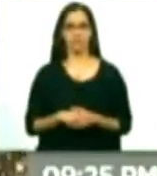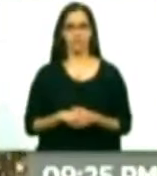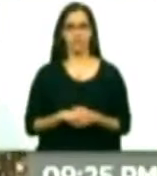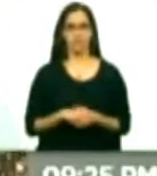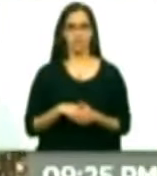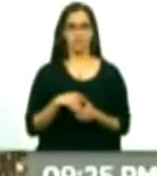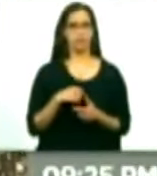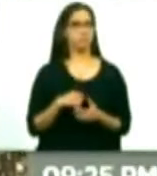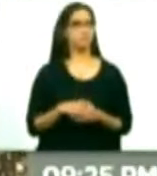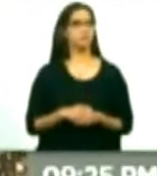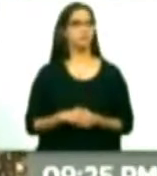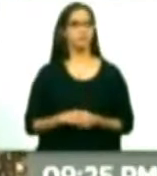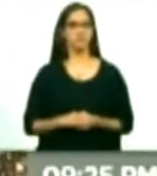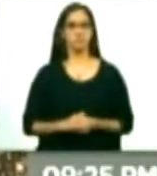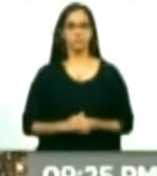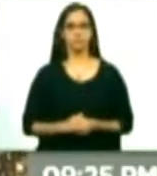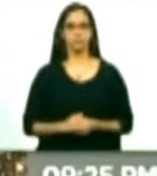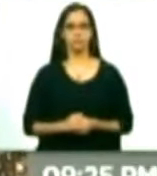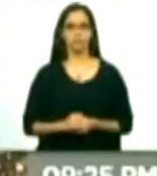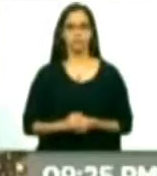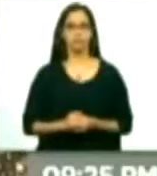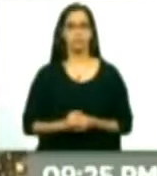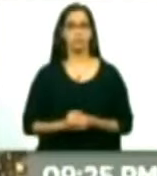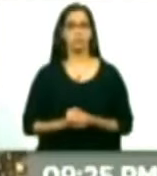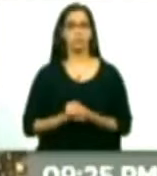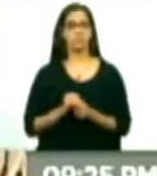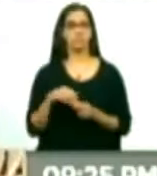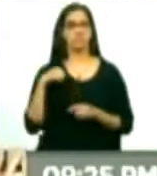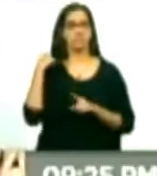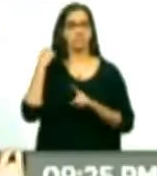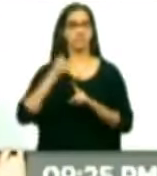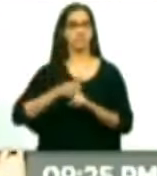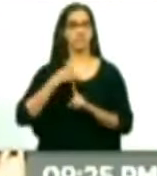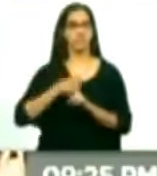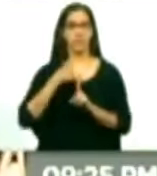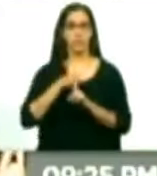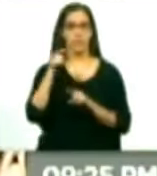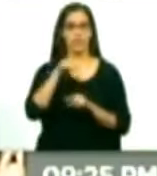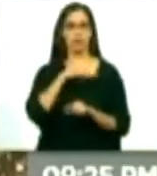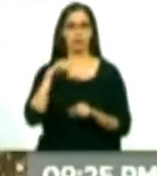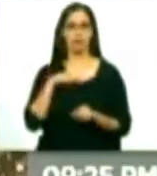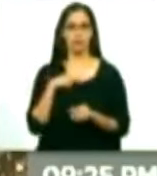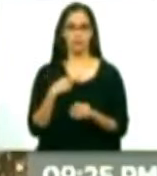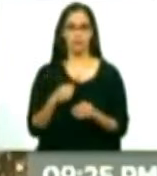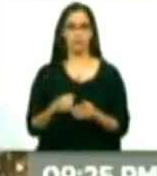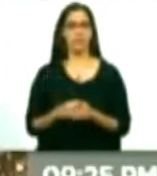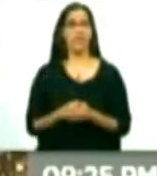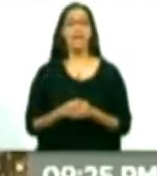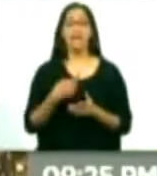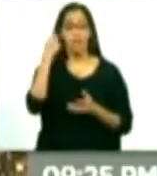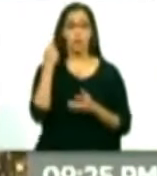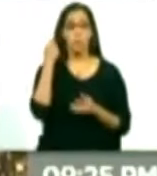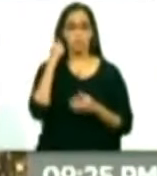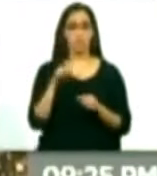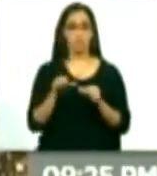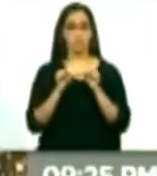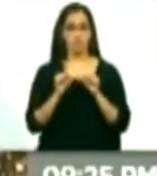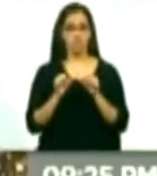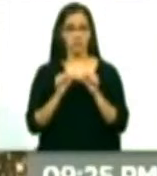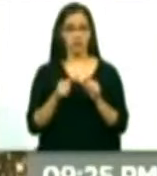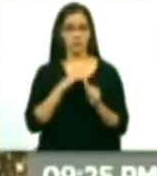diputada. Batallamos ahí nosotros. Duro batallamos. Y los diputados se mantuvieron firmes, los